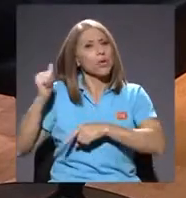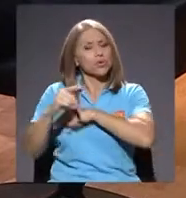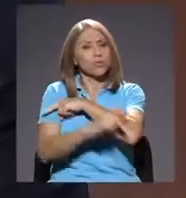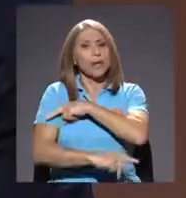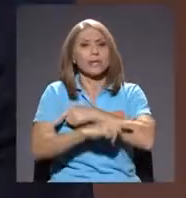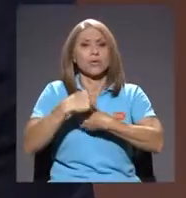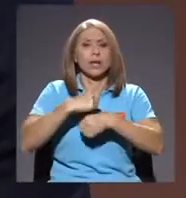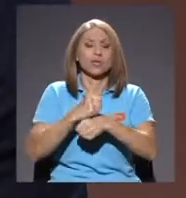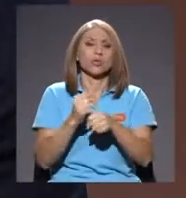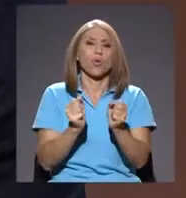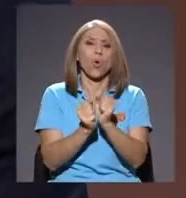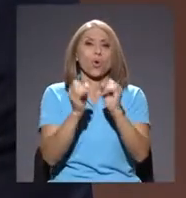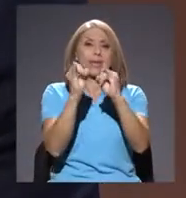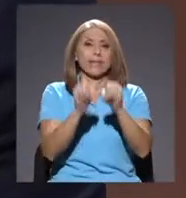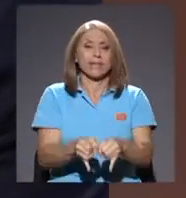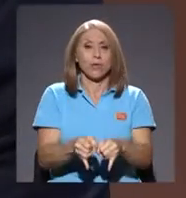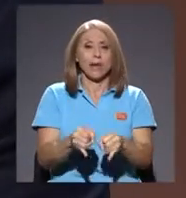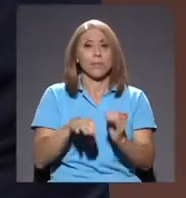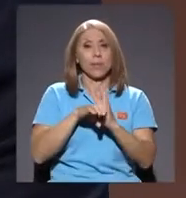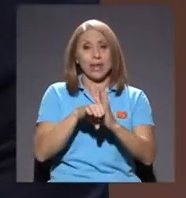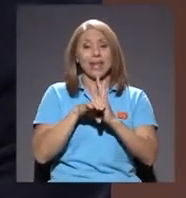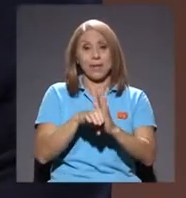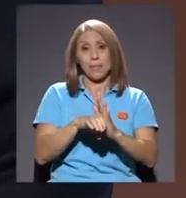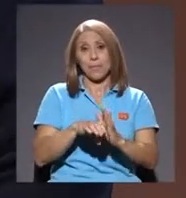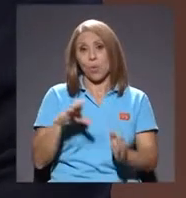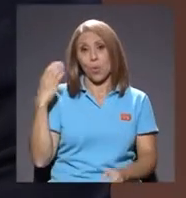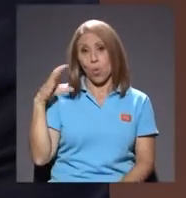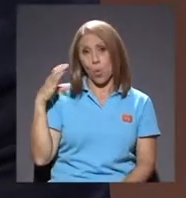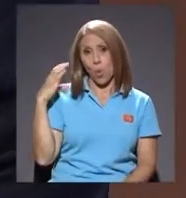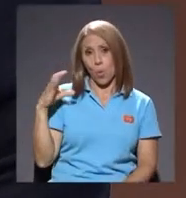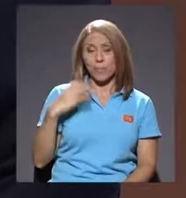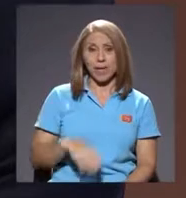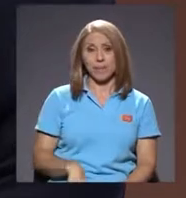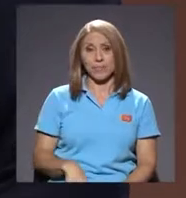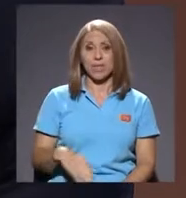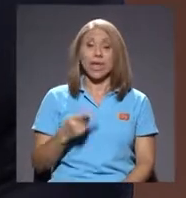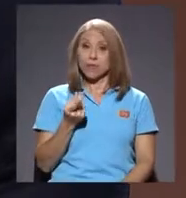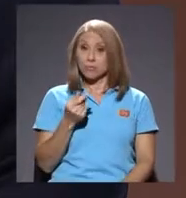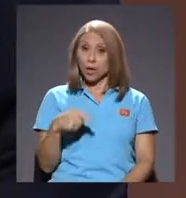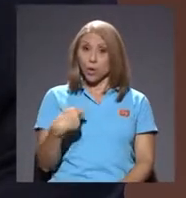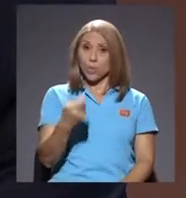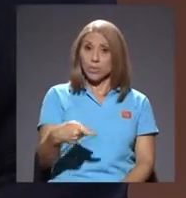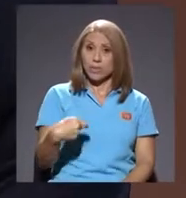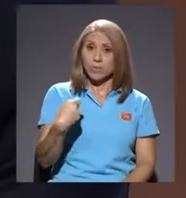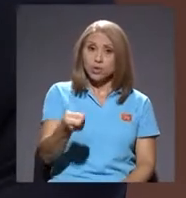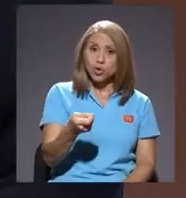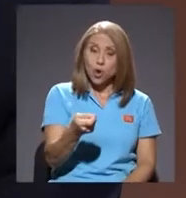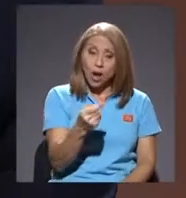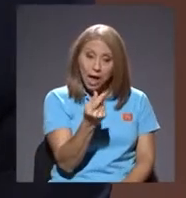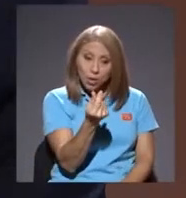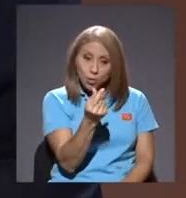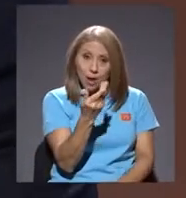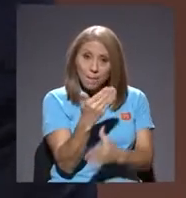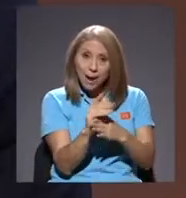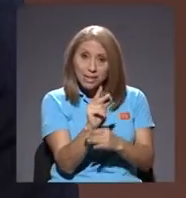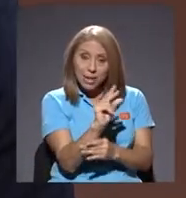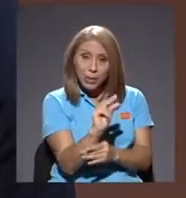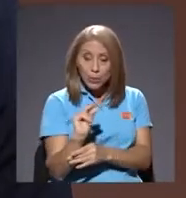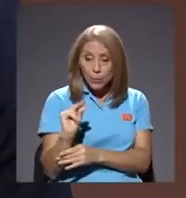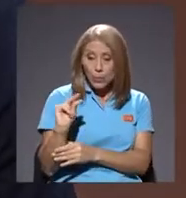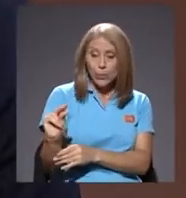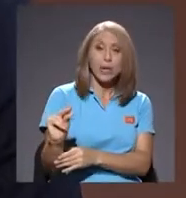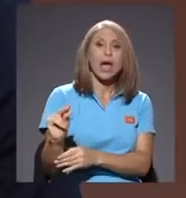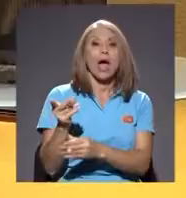en la contribución hay una carga que se va a un fondo de solidaridad para complementar lo que él ha estado aporta a esas presiones